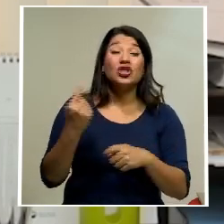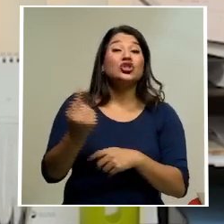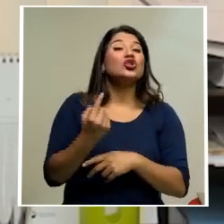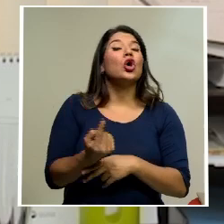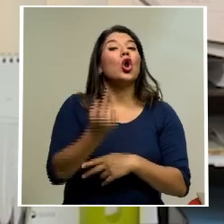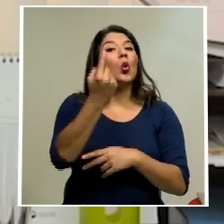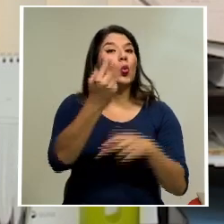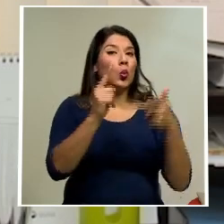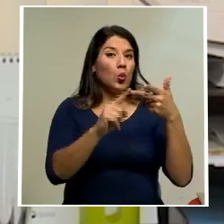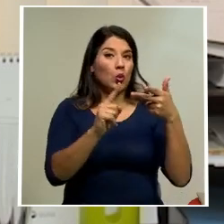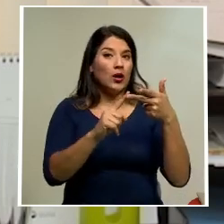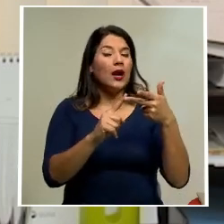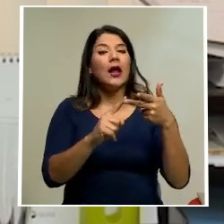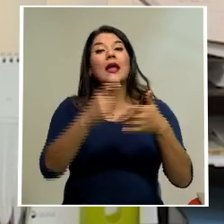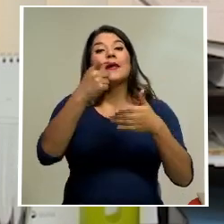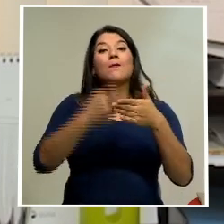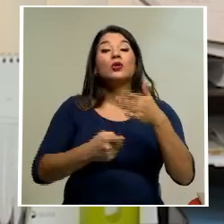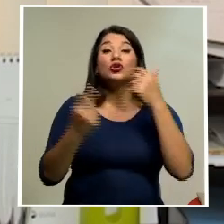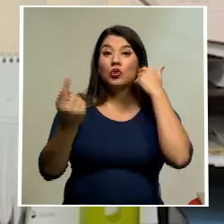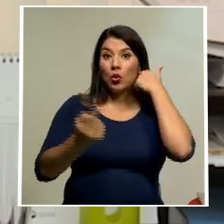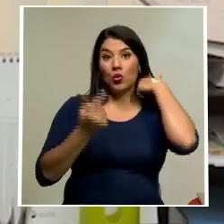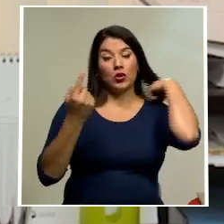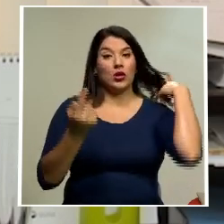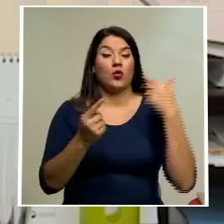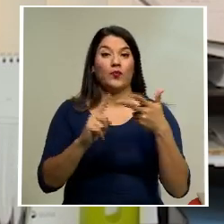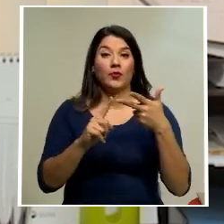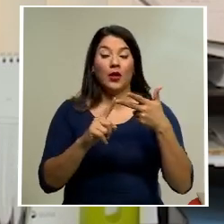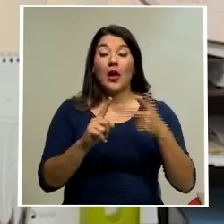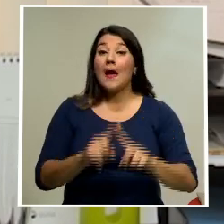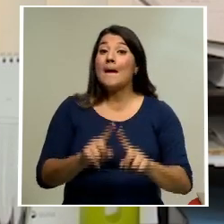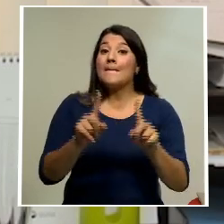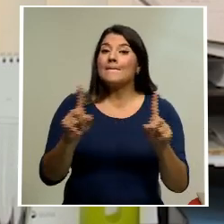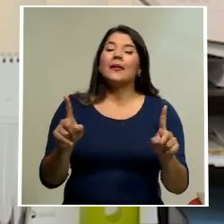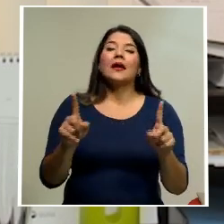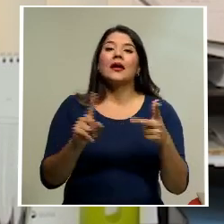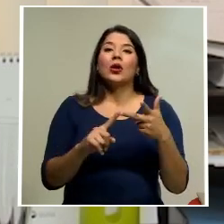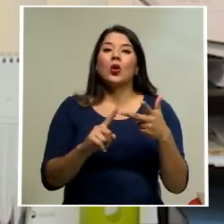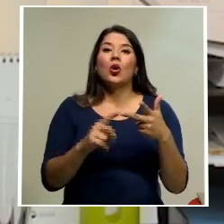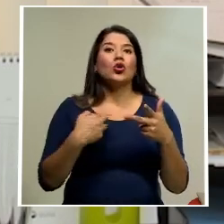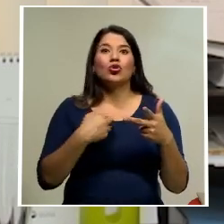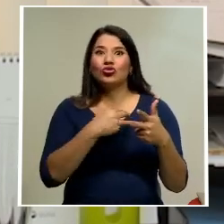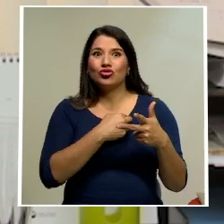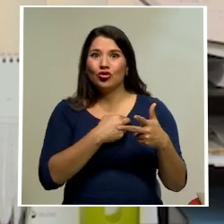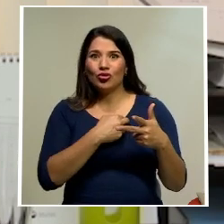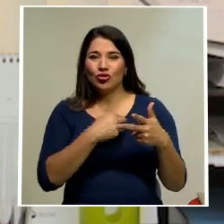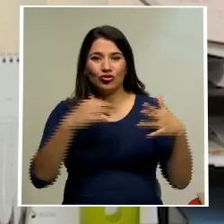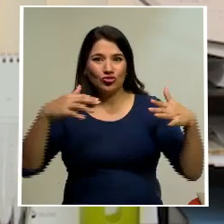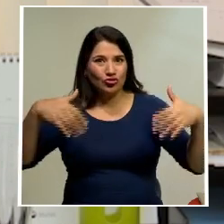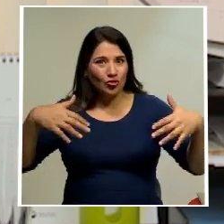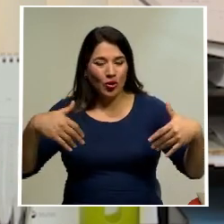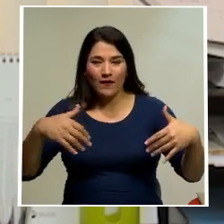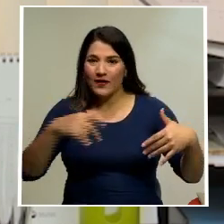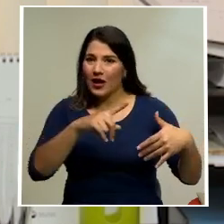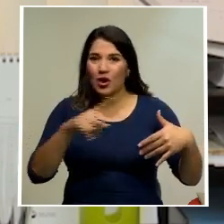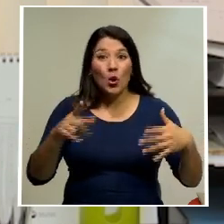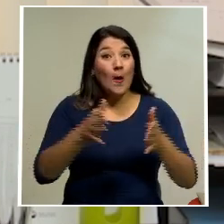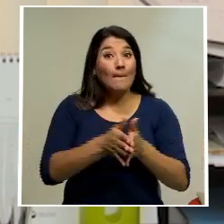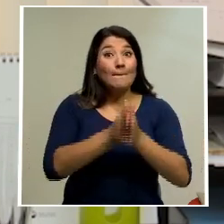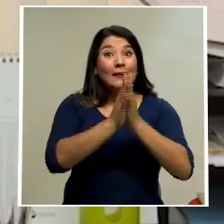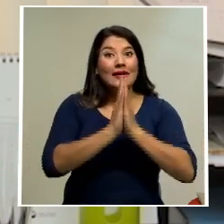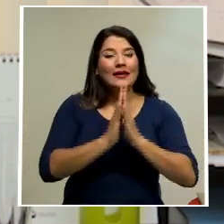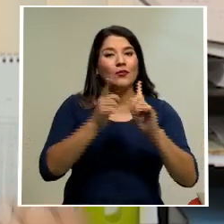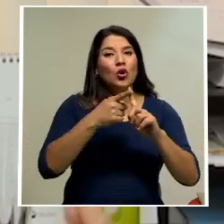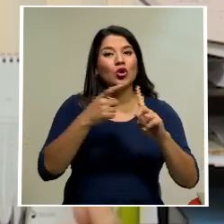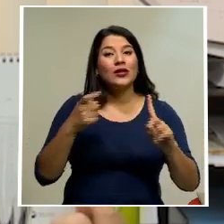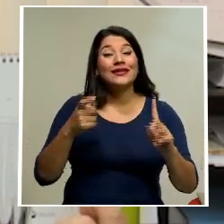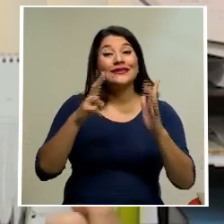esa variable nosotros no hemos solicitado desde el